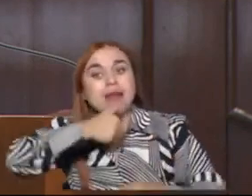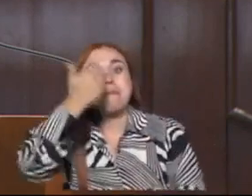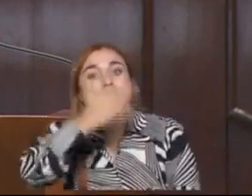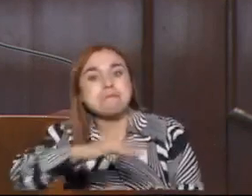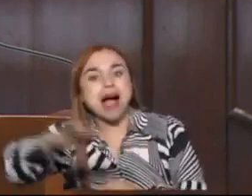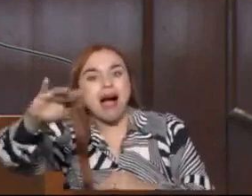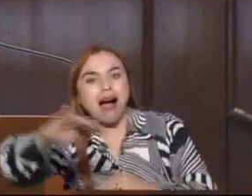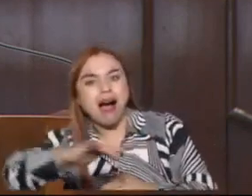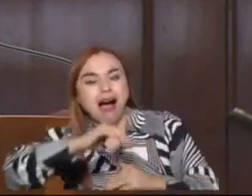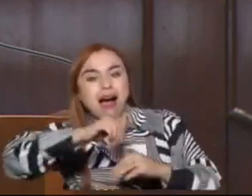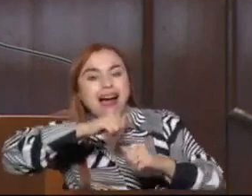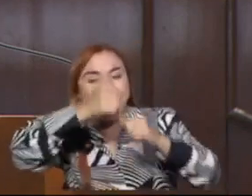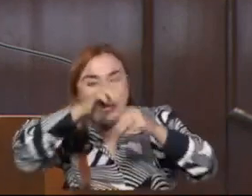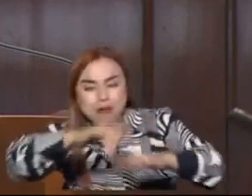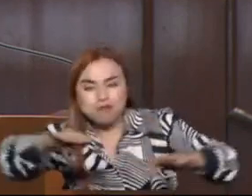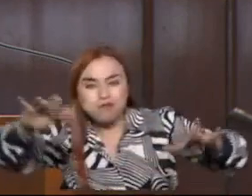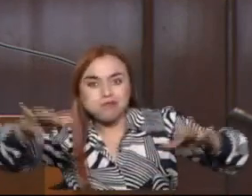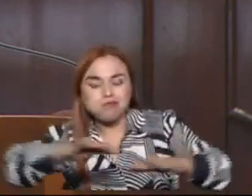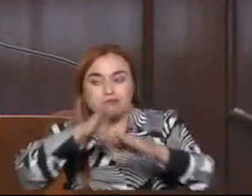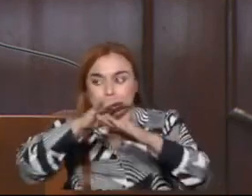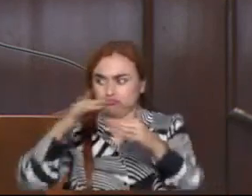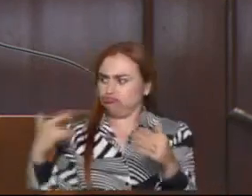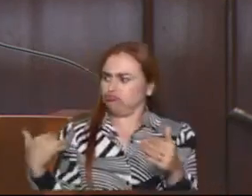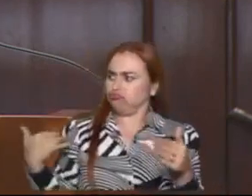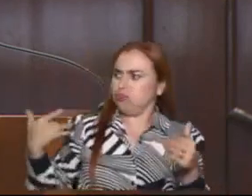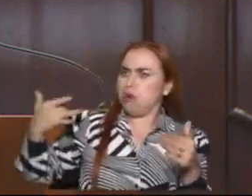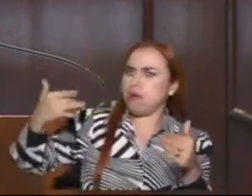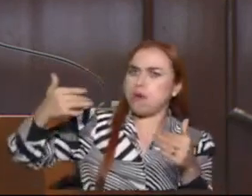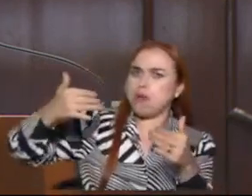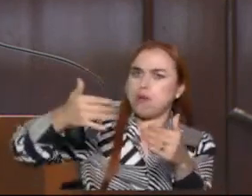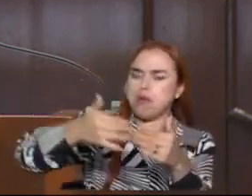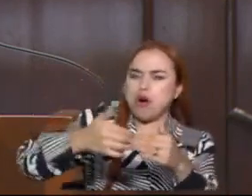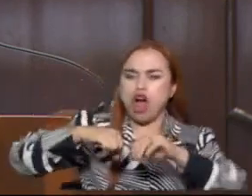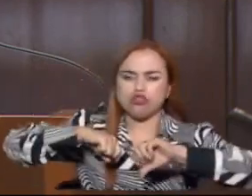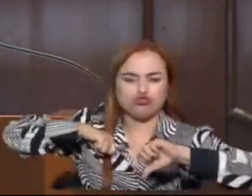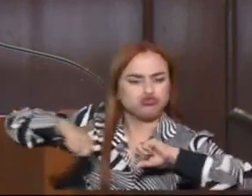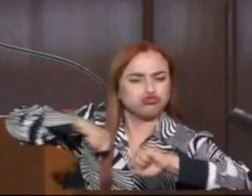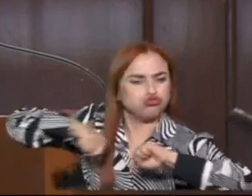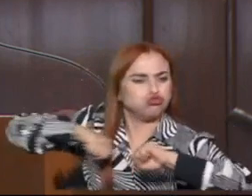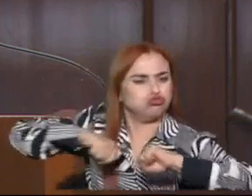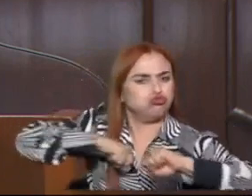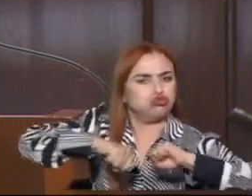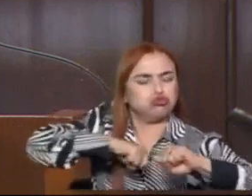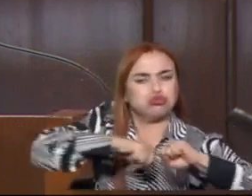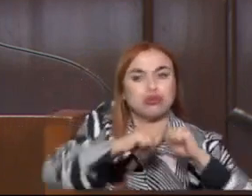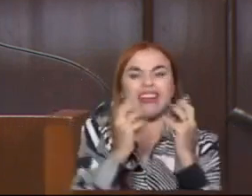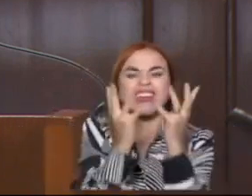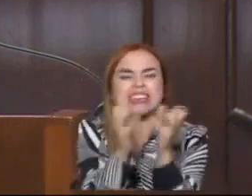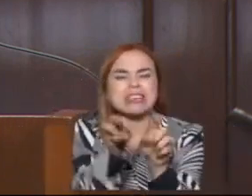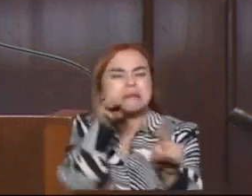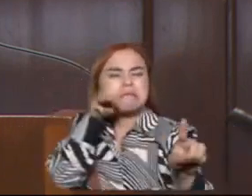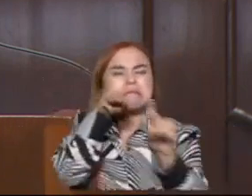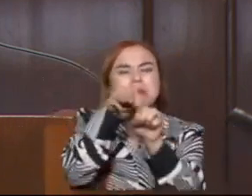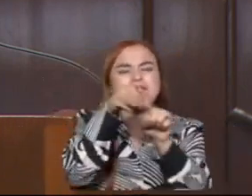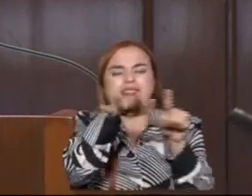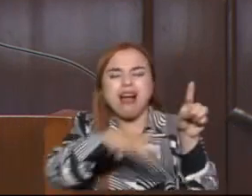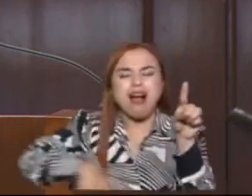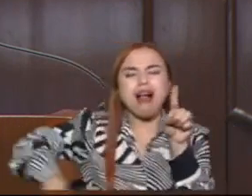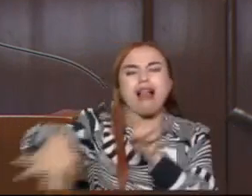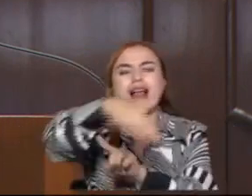alcanzando 9 años antes del 2030 la meta del 30% del área marina